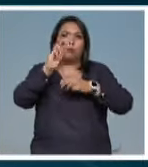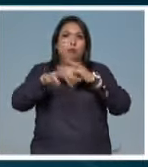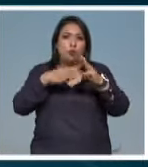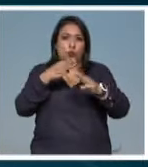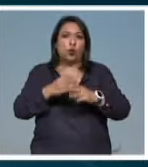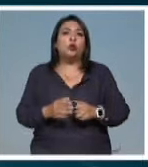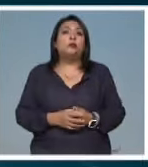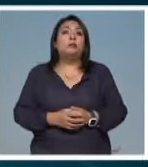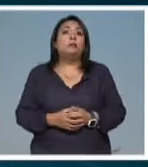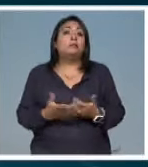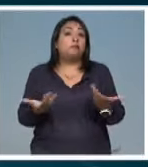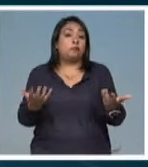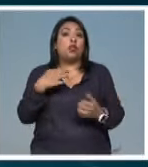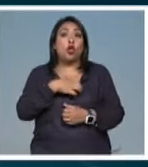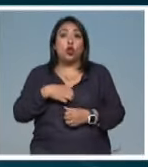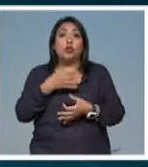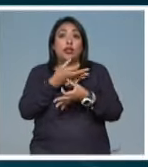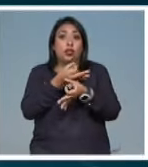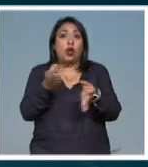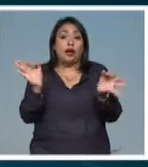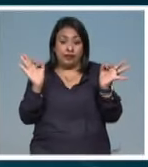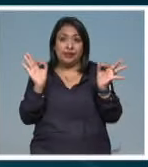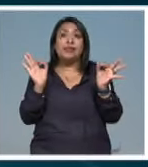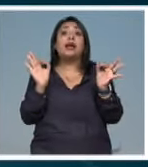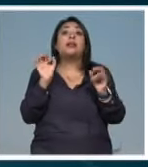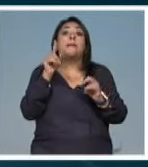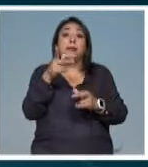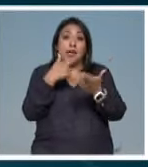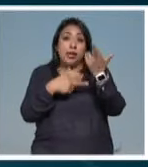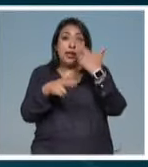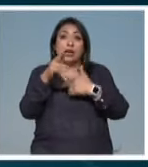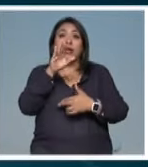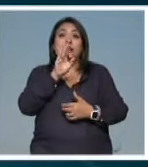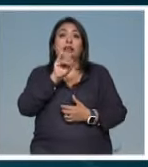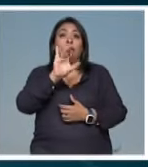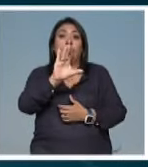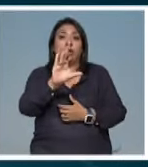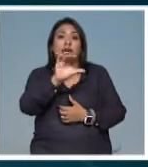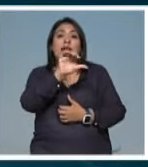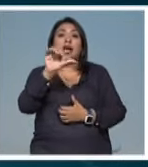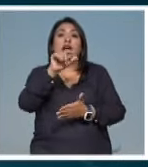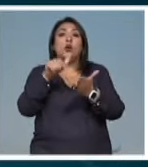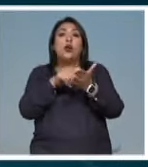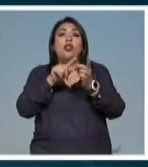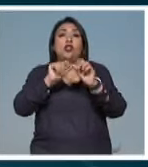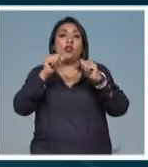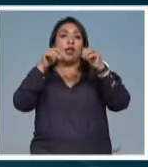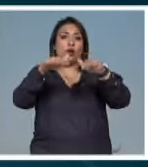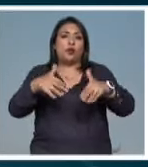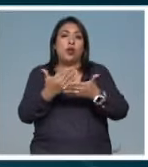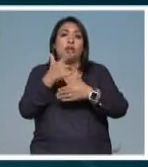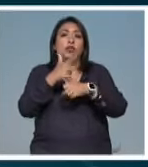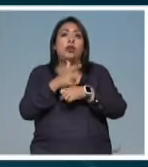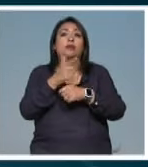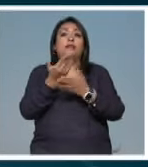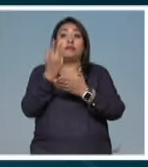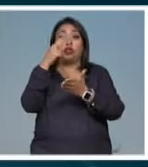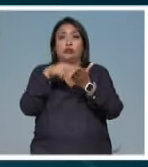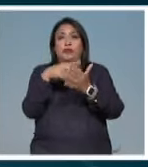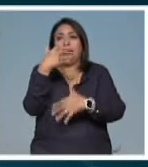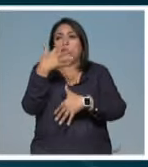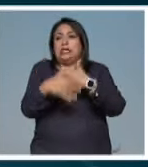Y pues estamos contentos de anunciar esto y además el regreso del Festival Cervantino al Auditorio Nacional. Desde 2015 que